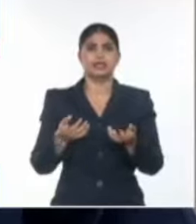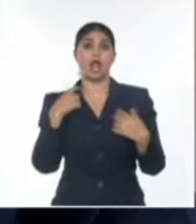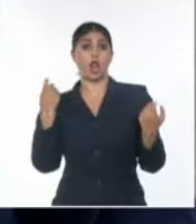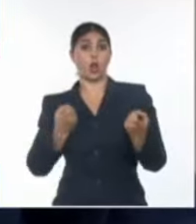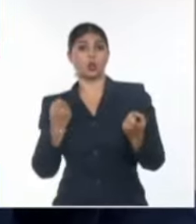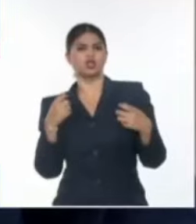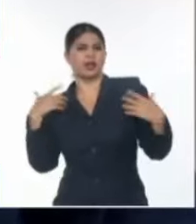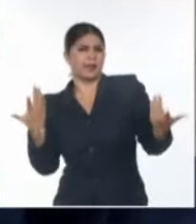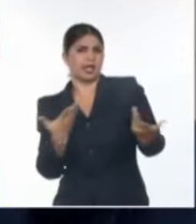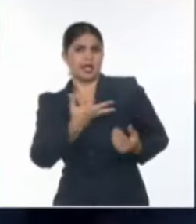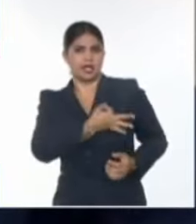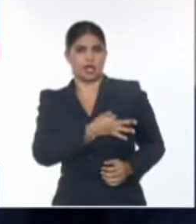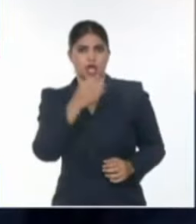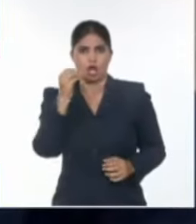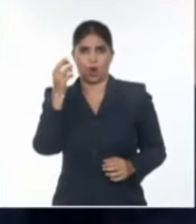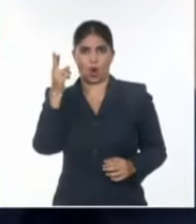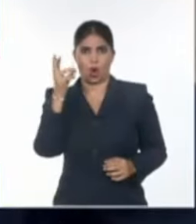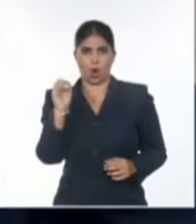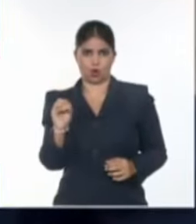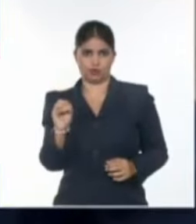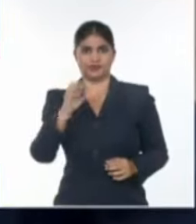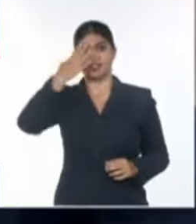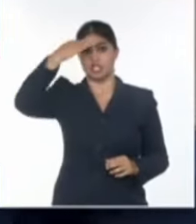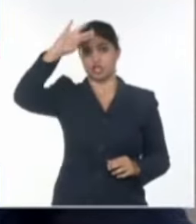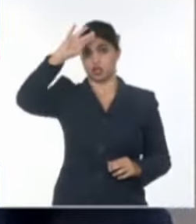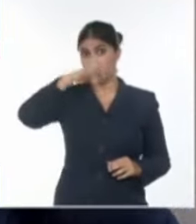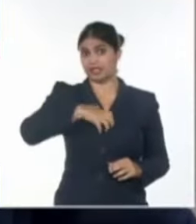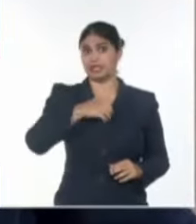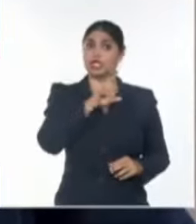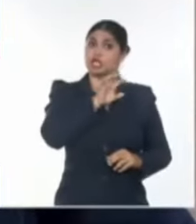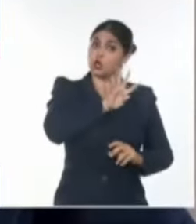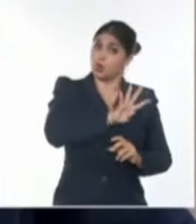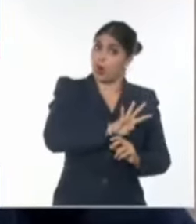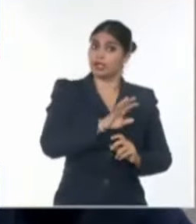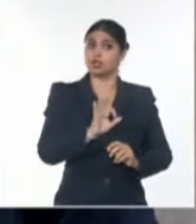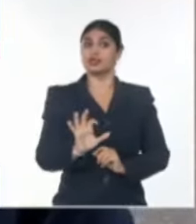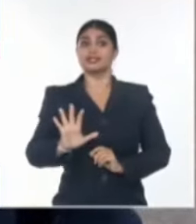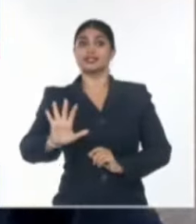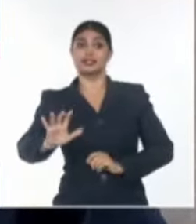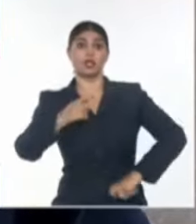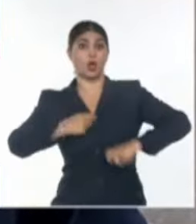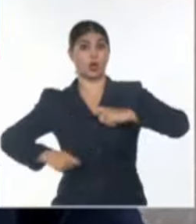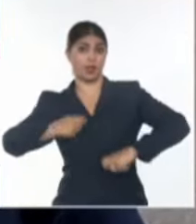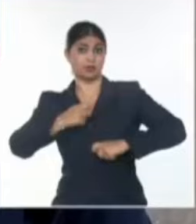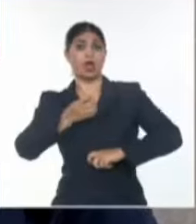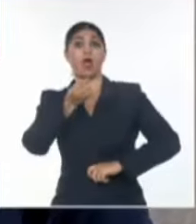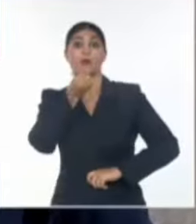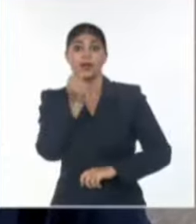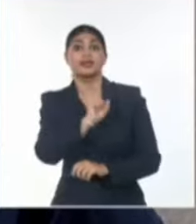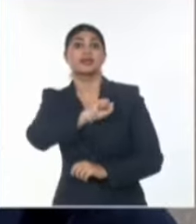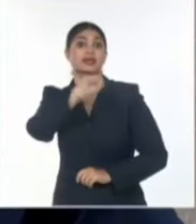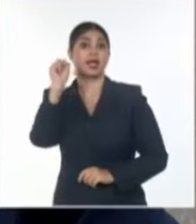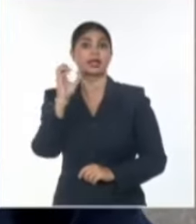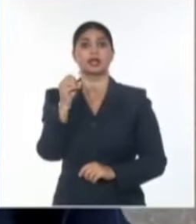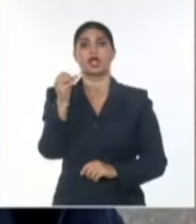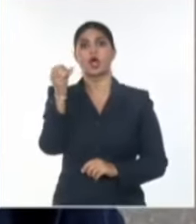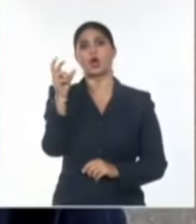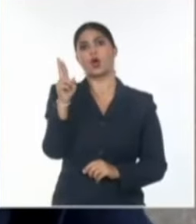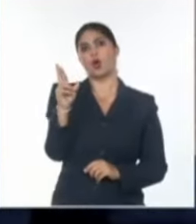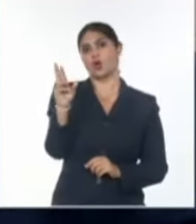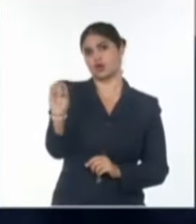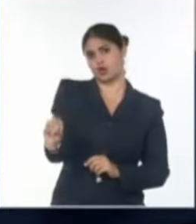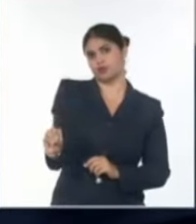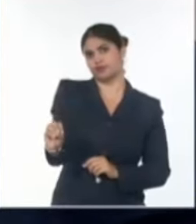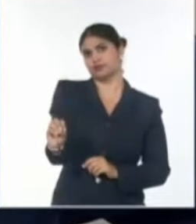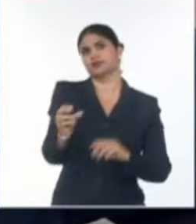este momento 4 o 5 atletas que te pueden ganar las medallas de oro. Todo está en que se puede hacer, pero si te pones a ver, cuando sacas la lucha, el